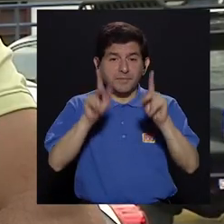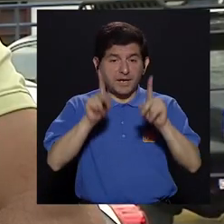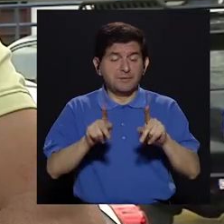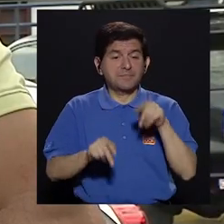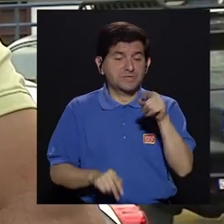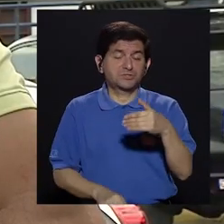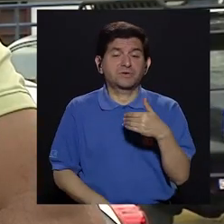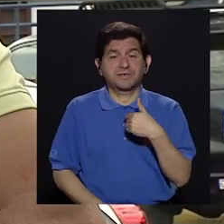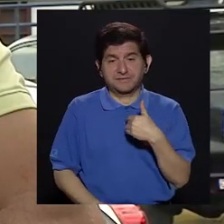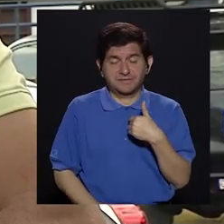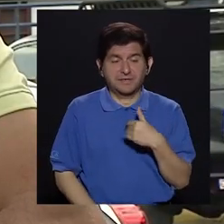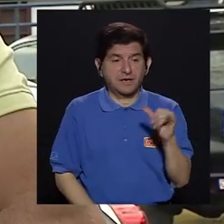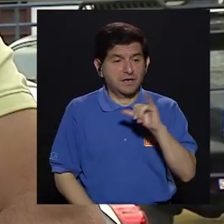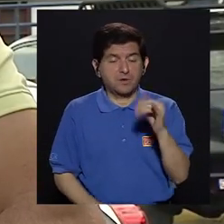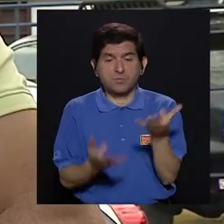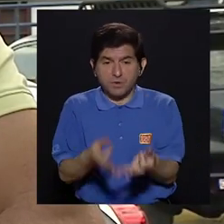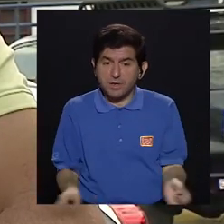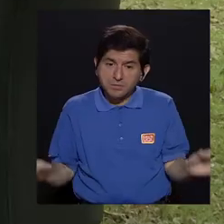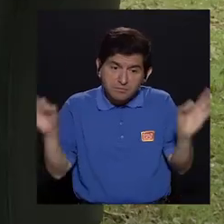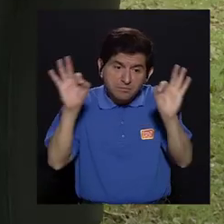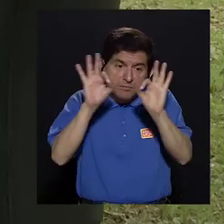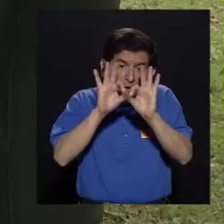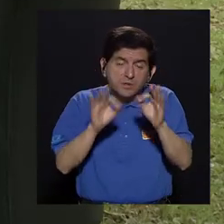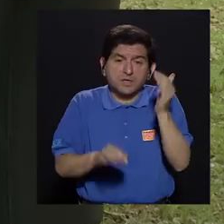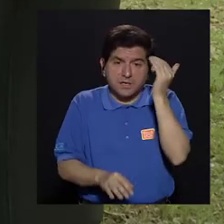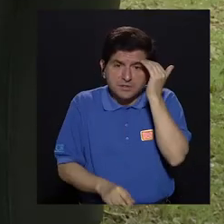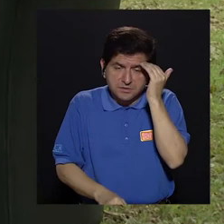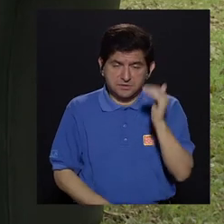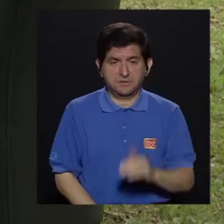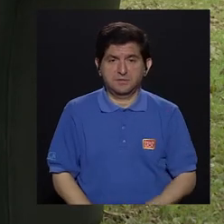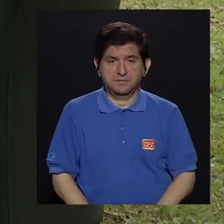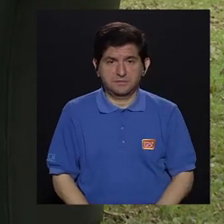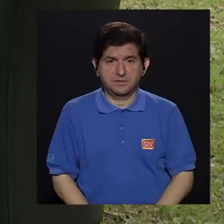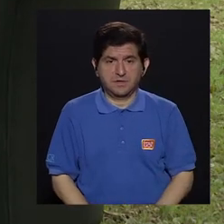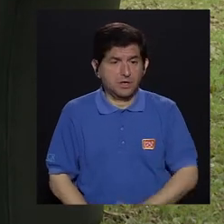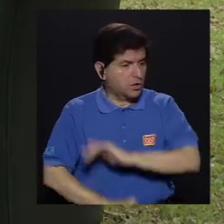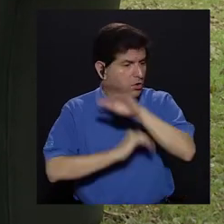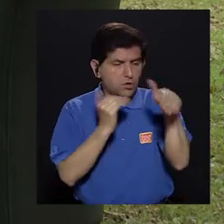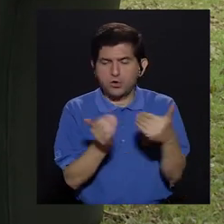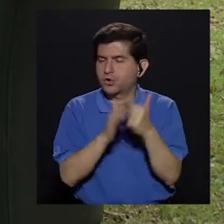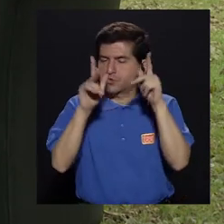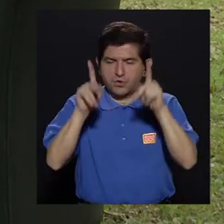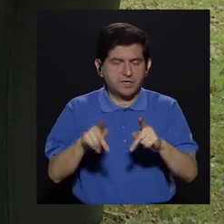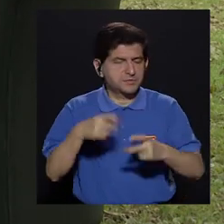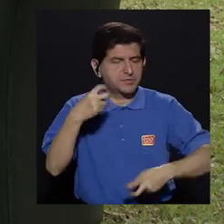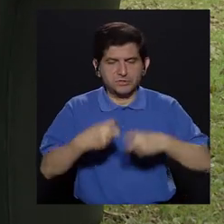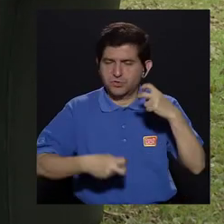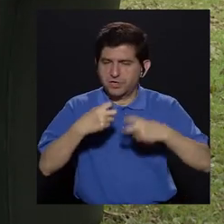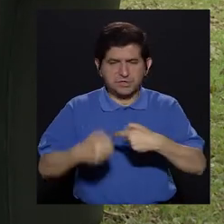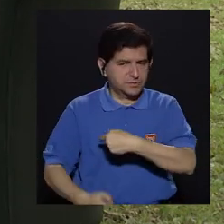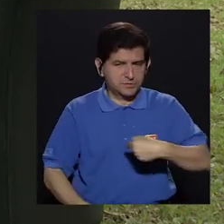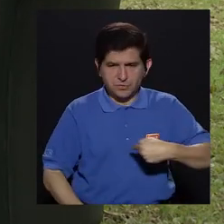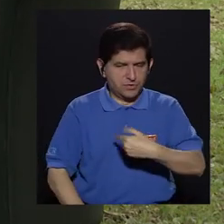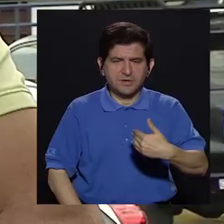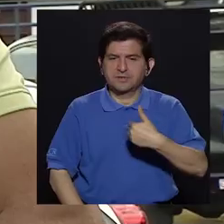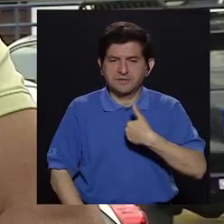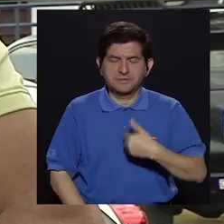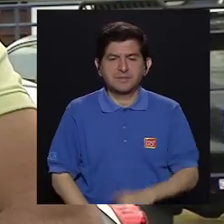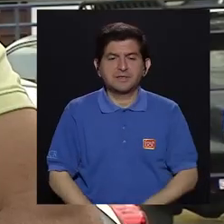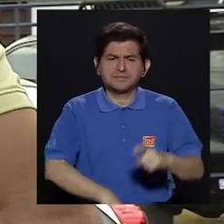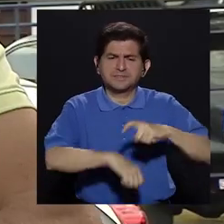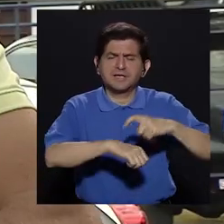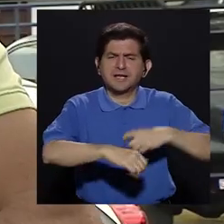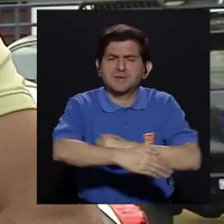que lo tiene, porque también es importante que sepamos que no... No todo el mundo tiene intolerancia. Sí, exactamente. Y a la hora